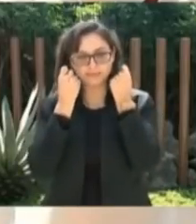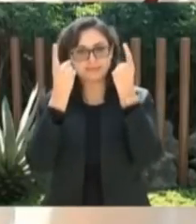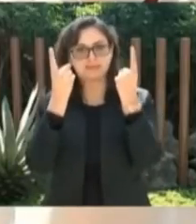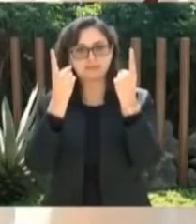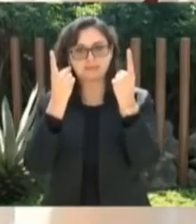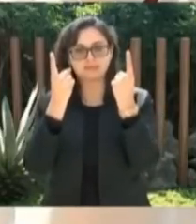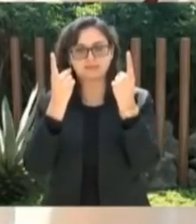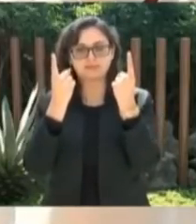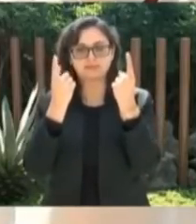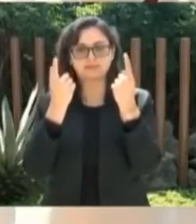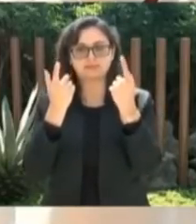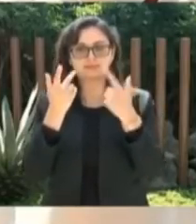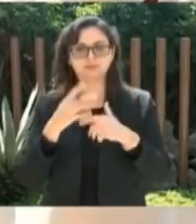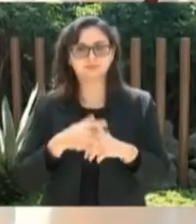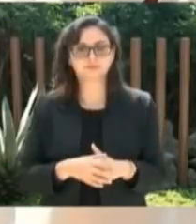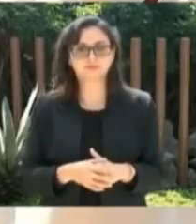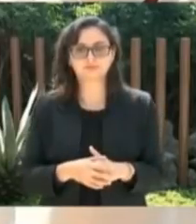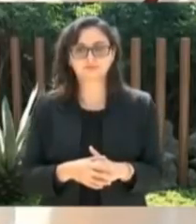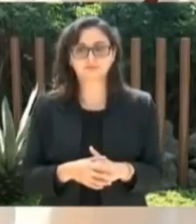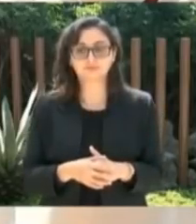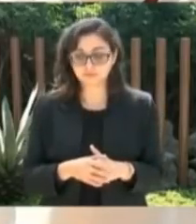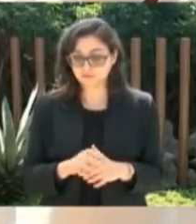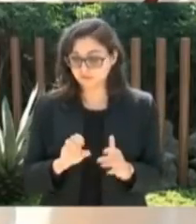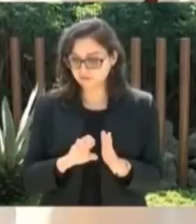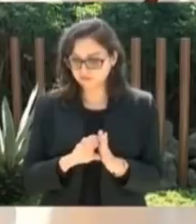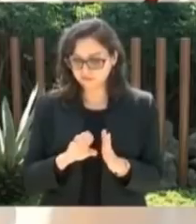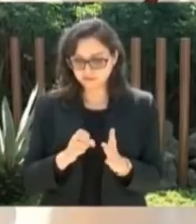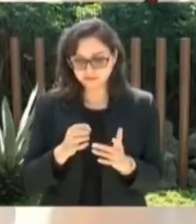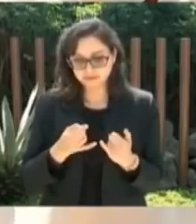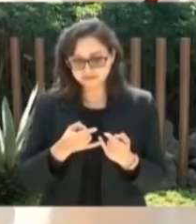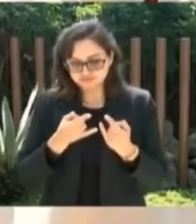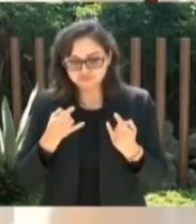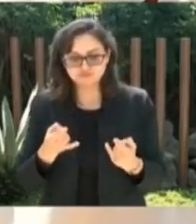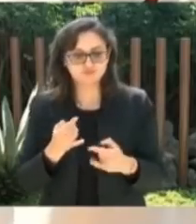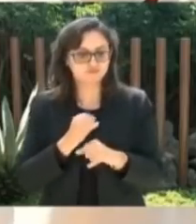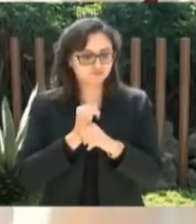como historiador, como investigador,